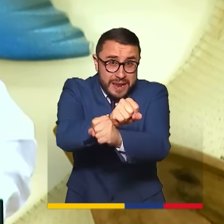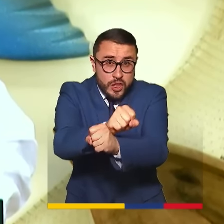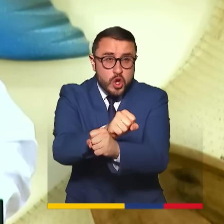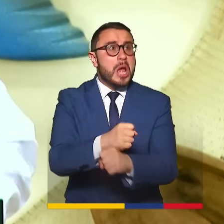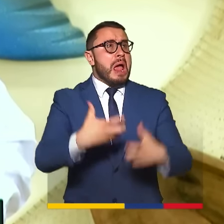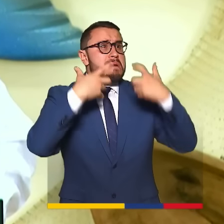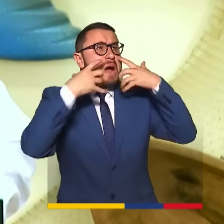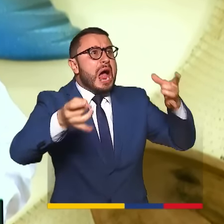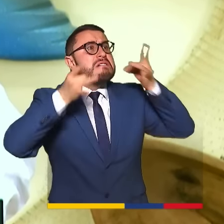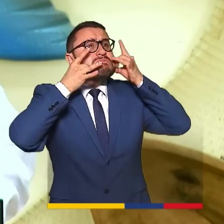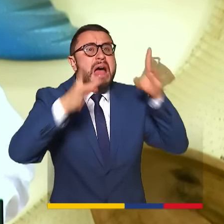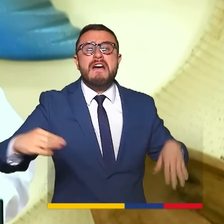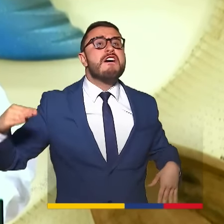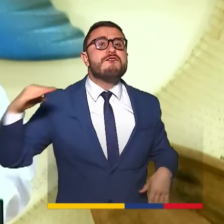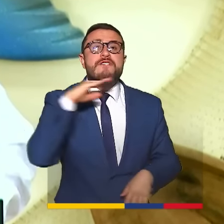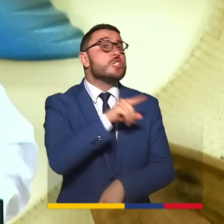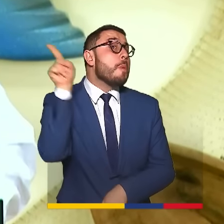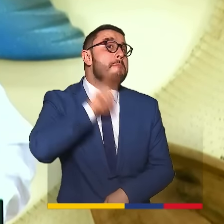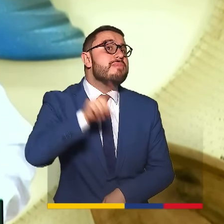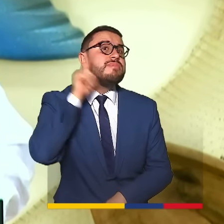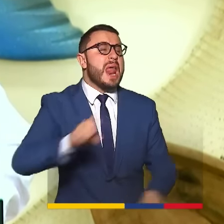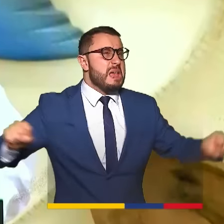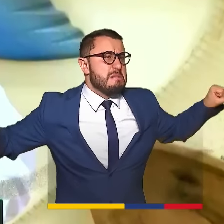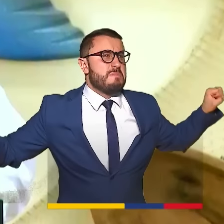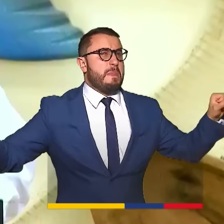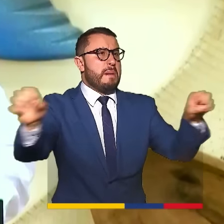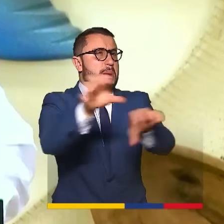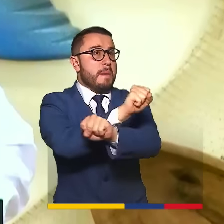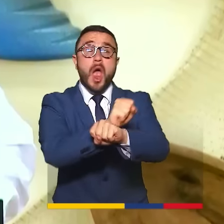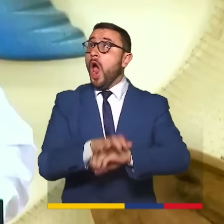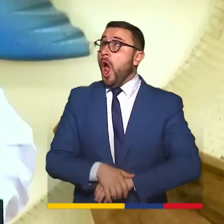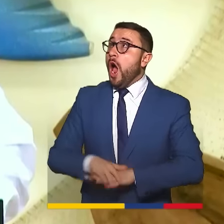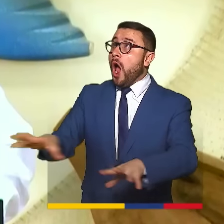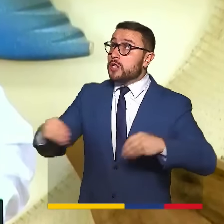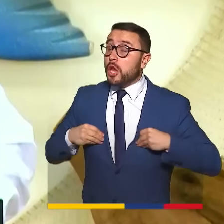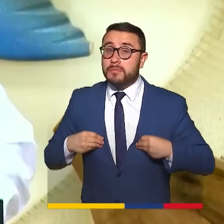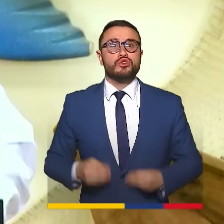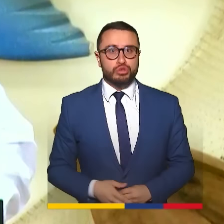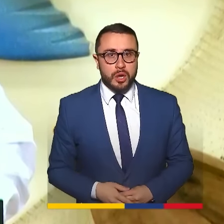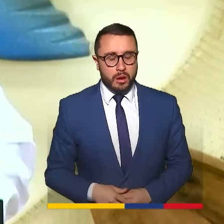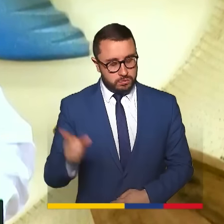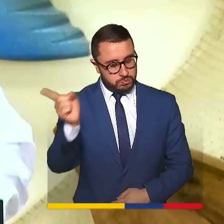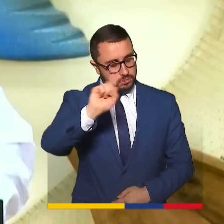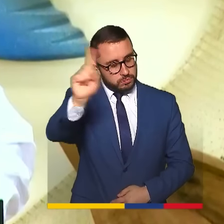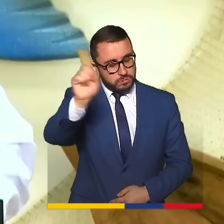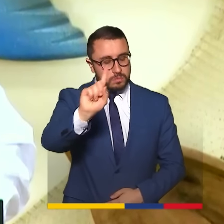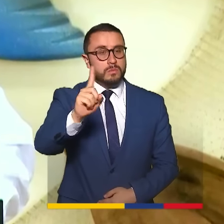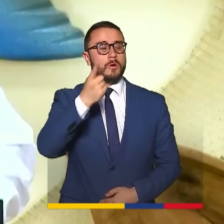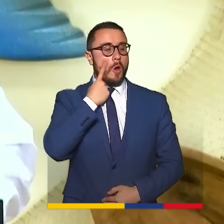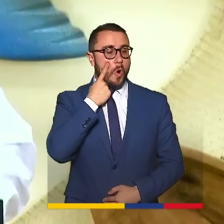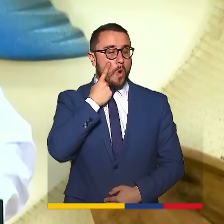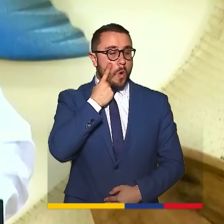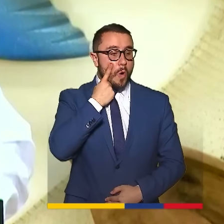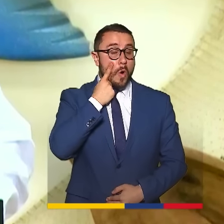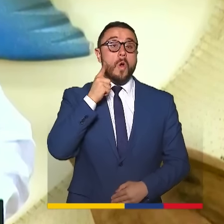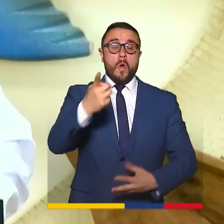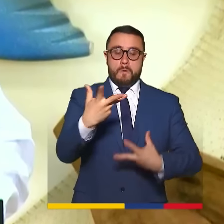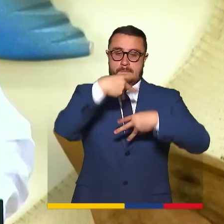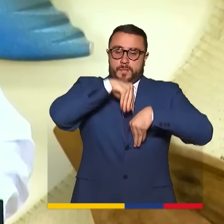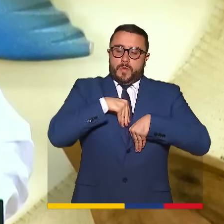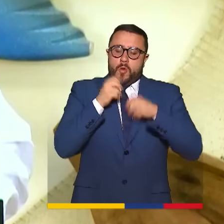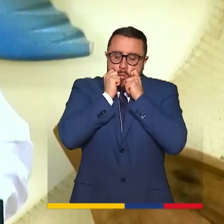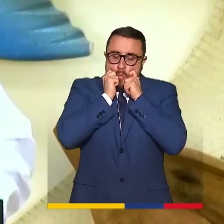no es excusa. El deber de todo ser humano, su principio esencial, es